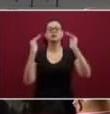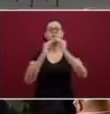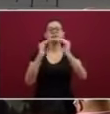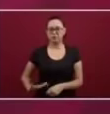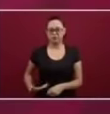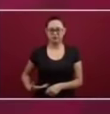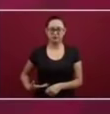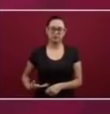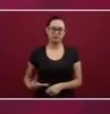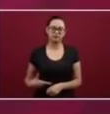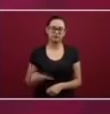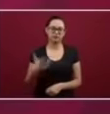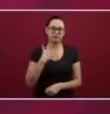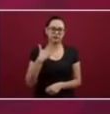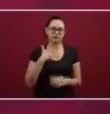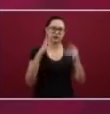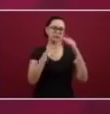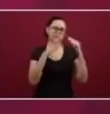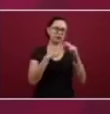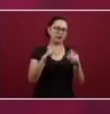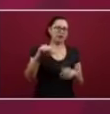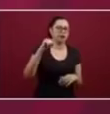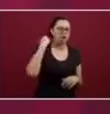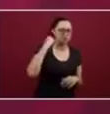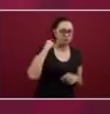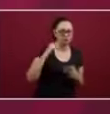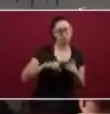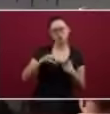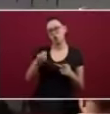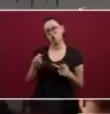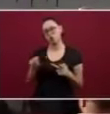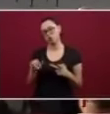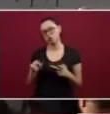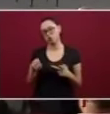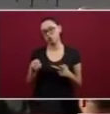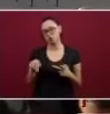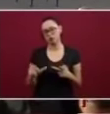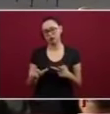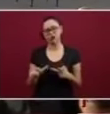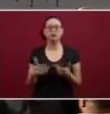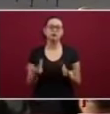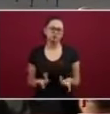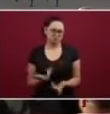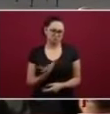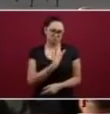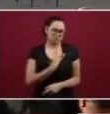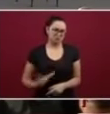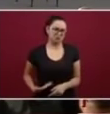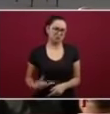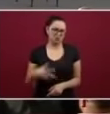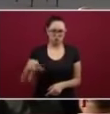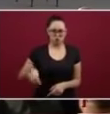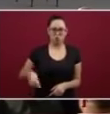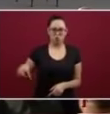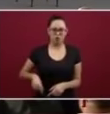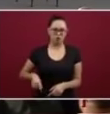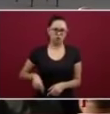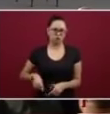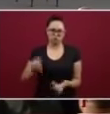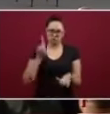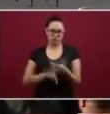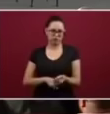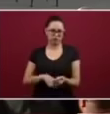bastante, bueno, de una recaudación considerable. Uh-huh. Sería alrededor de pues casi 6 o 7 veces más que lo de los vehículos.